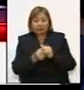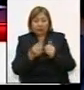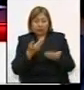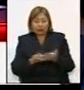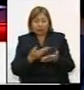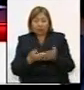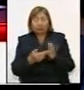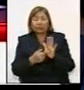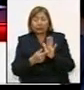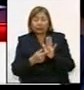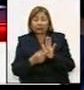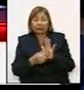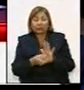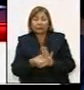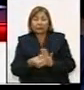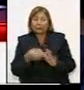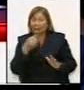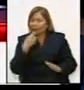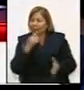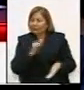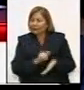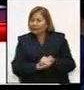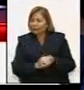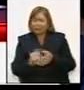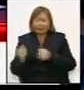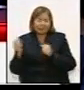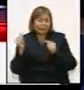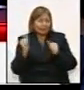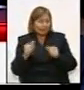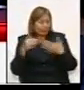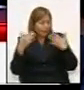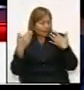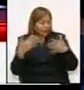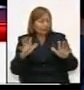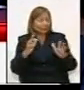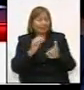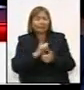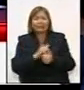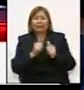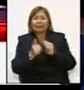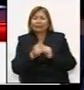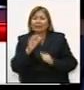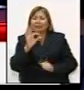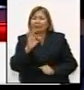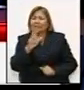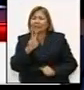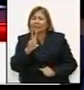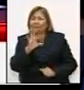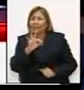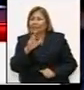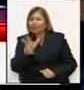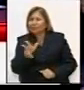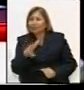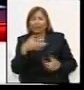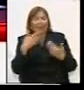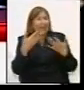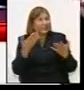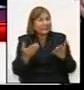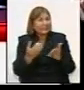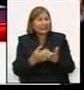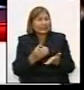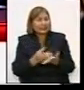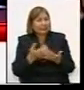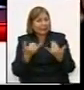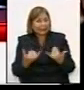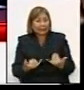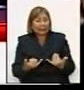curioso, señora presidenta, es que el equilibrio de poderes ya se cambió el año 92-93. La Constitución actual, que